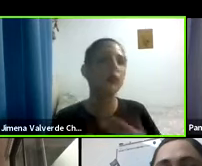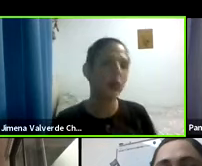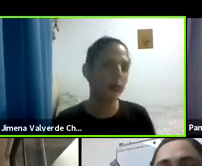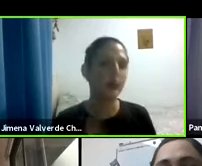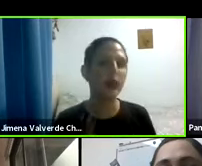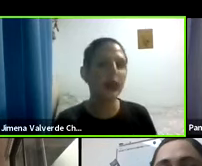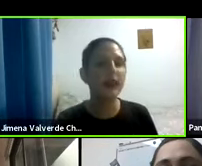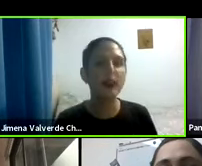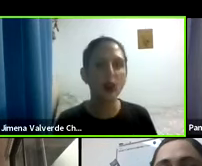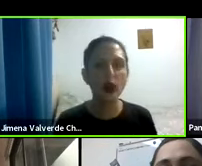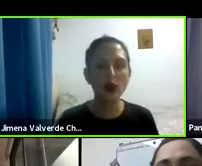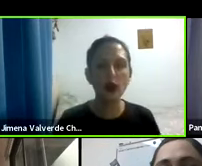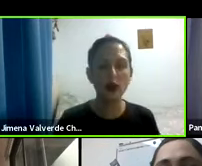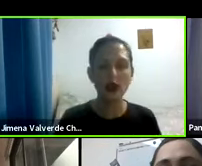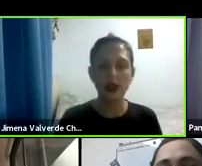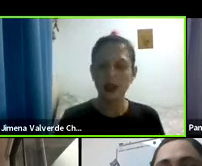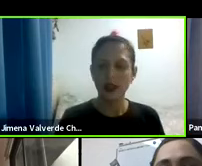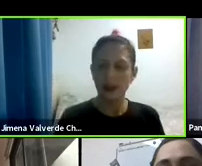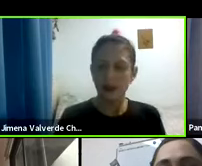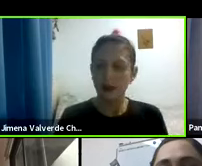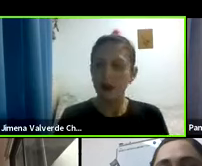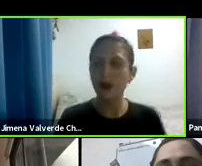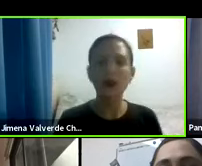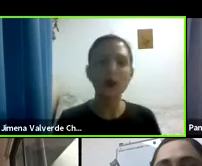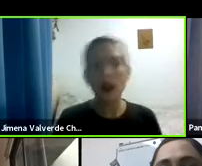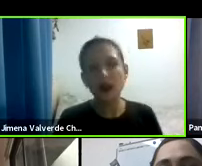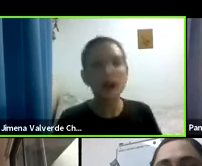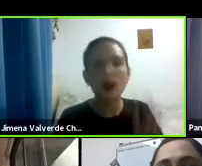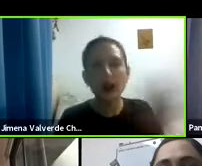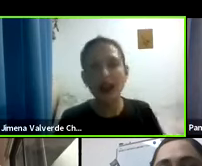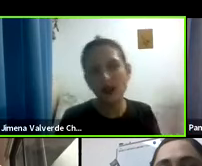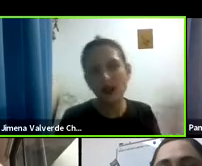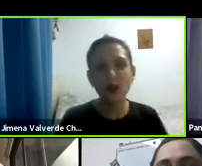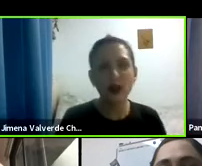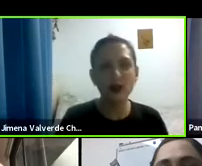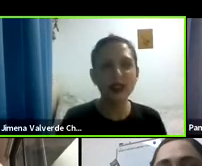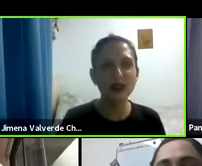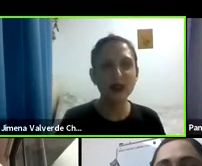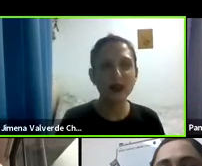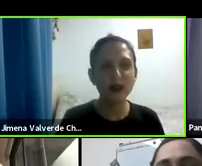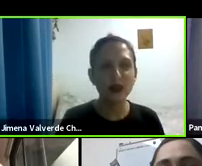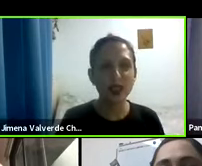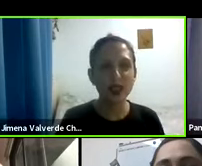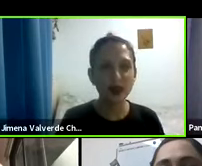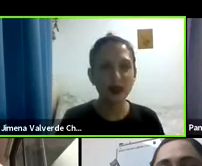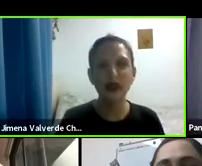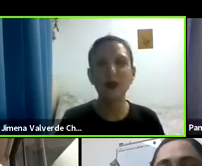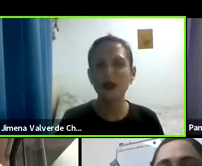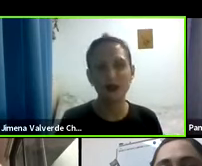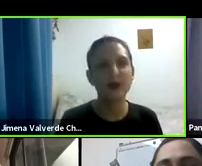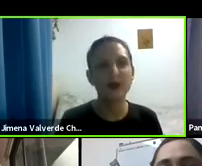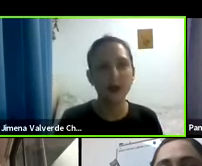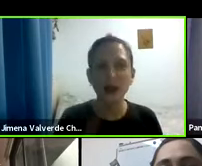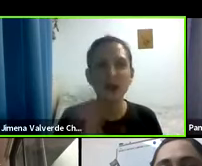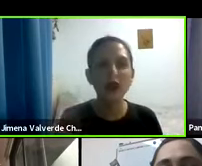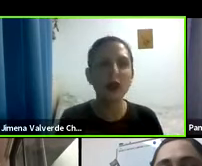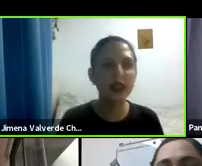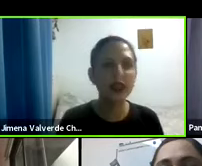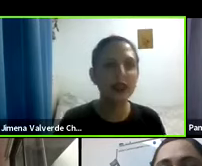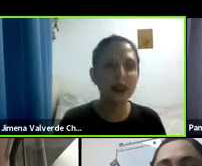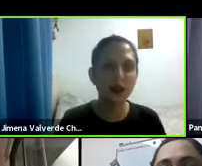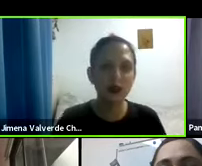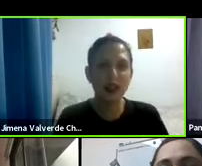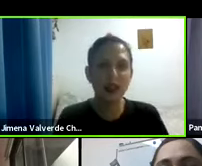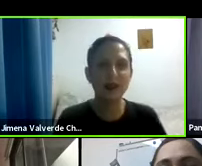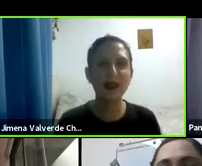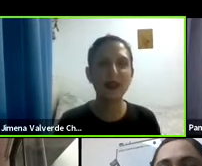bueno lo que provoca el abandono pero bueno todos en todo caso todos los seres humanos en todo caso tenemos por alguna u otra